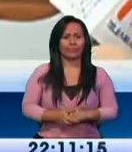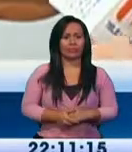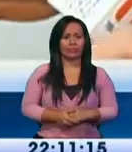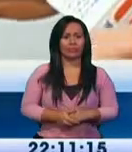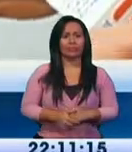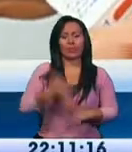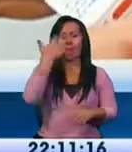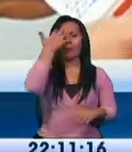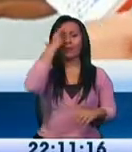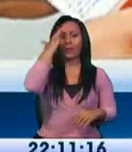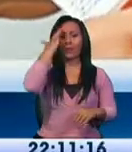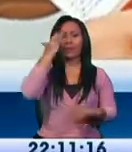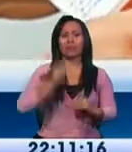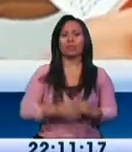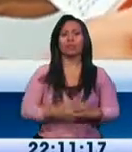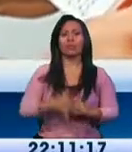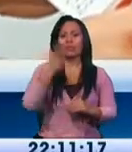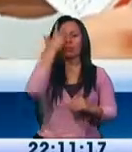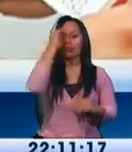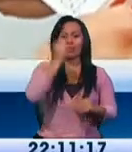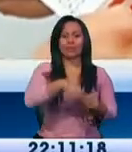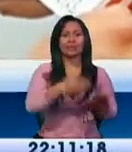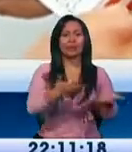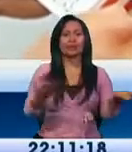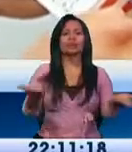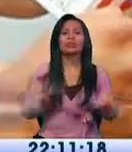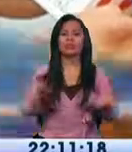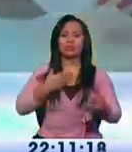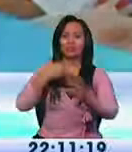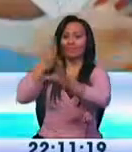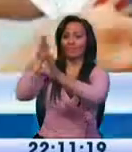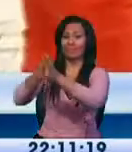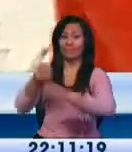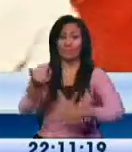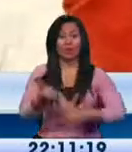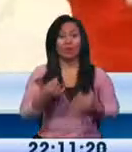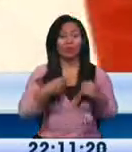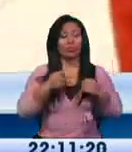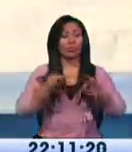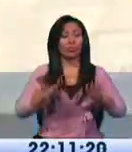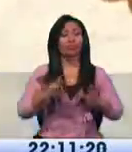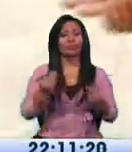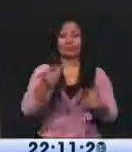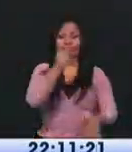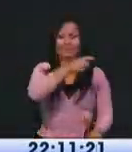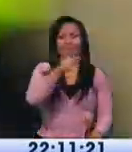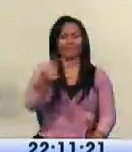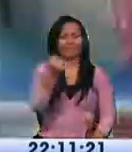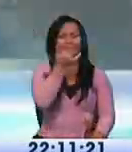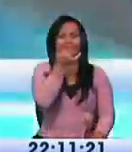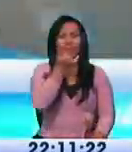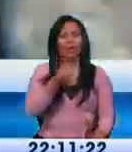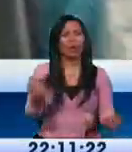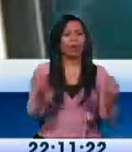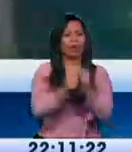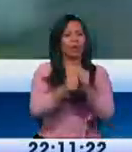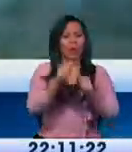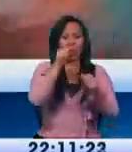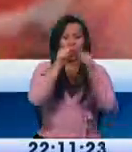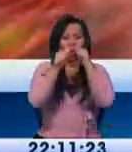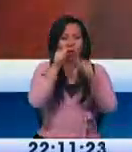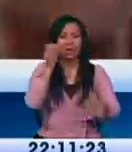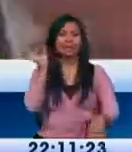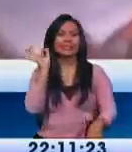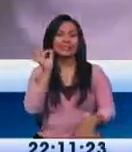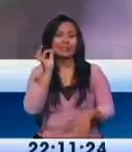están preocupados porque el producto no llega al sitio final que tenía que haberse entregado. Los infractores, junto con la droga, celulares y